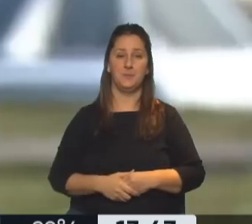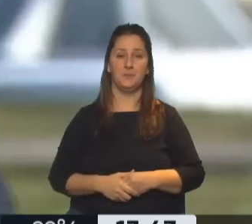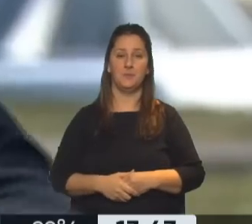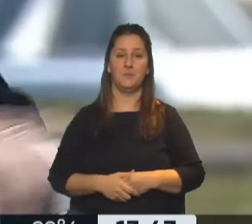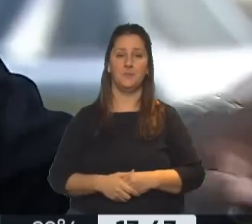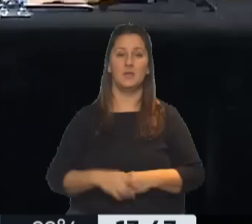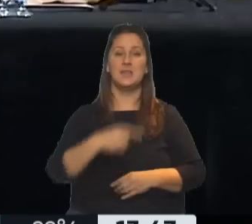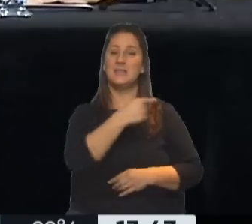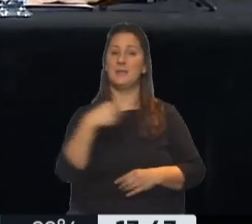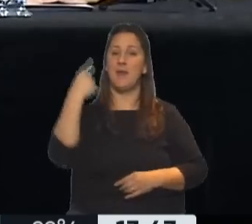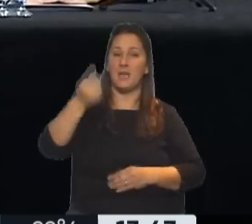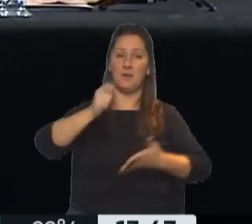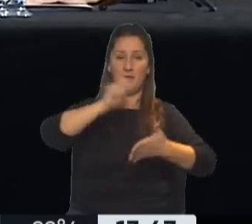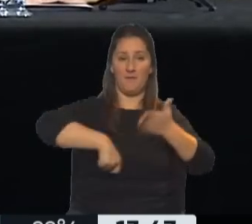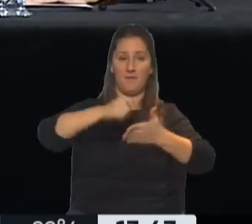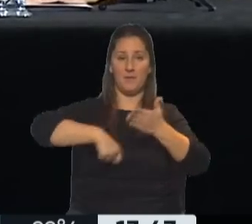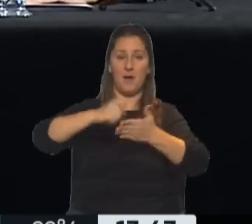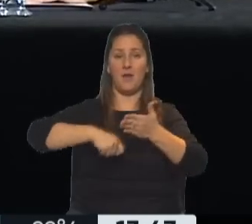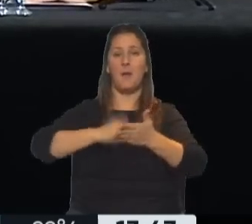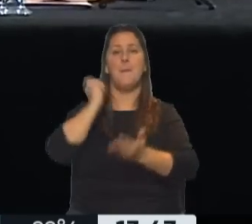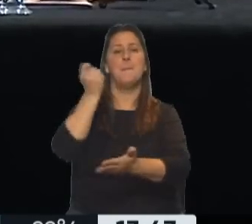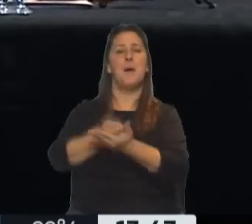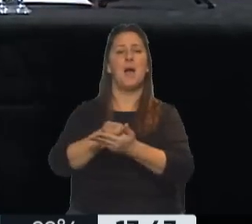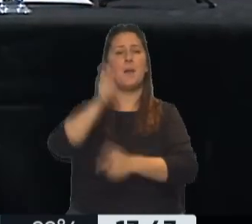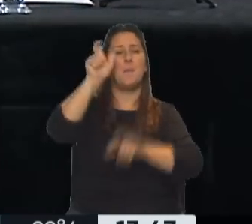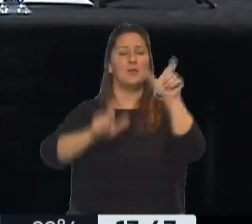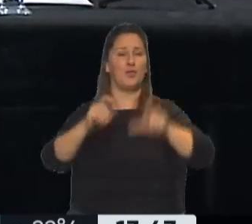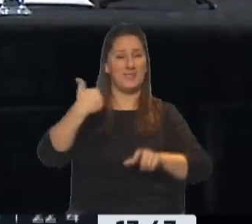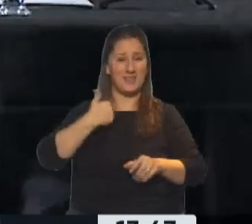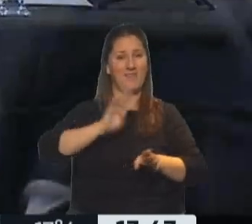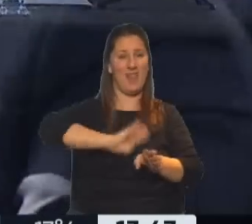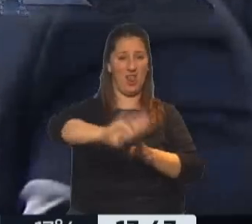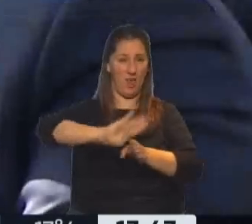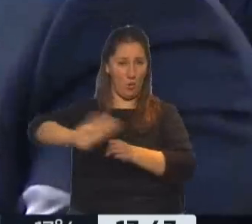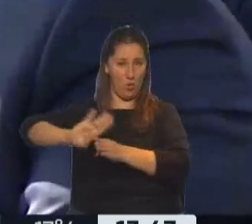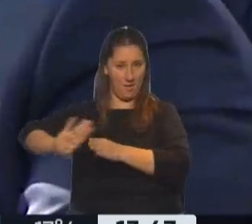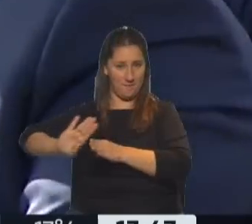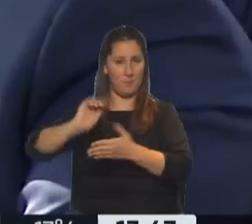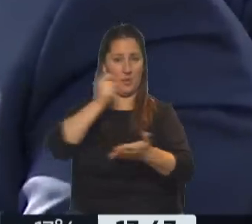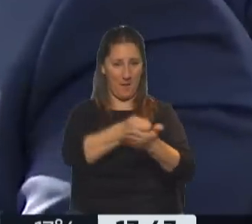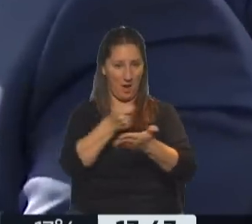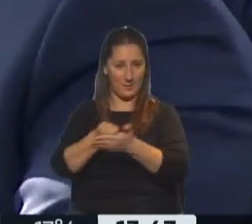Omar, la semana que viene vamos a firmar todo y te vamos a pagar a los santafesinos lo que le debemos.